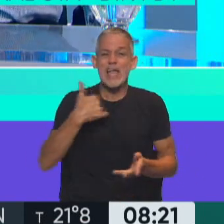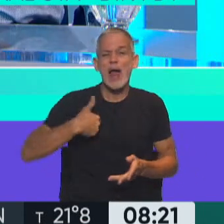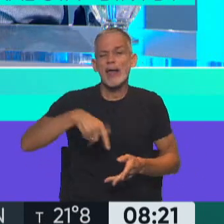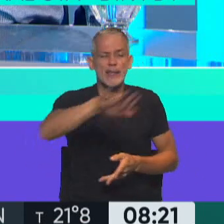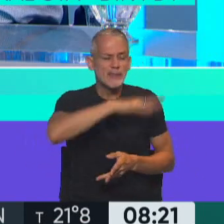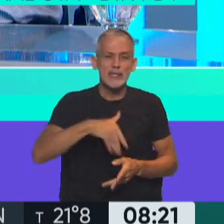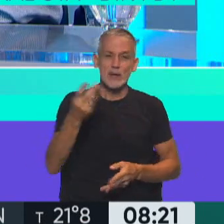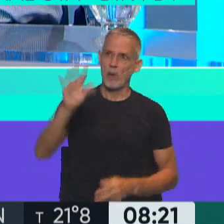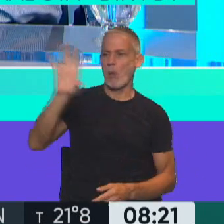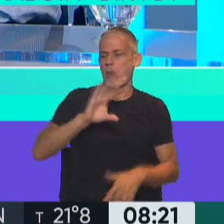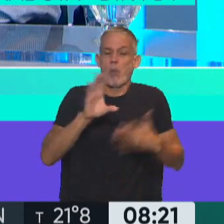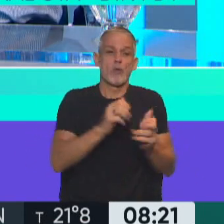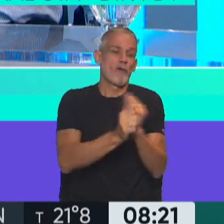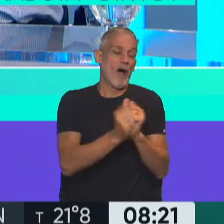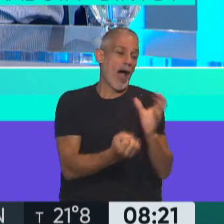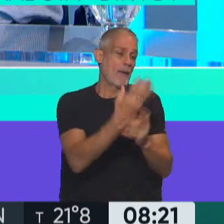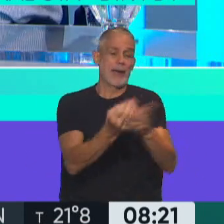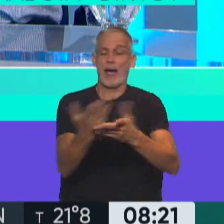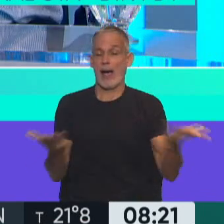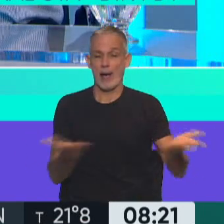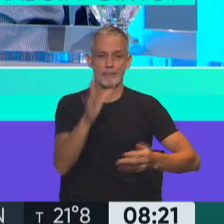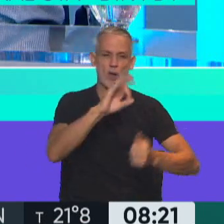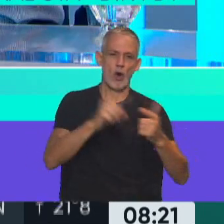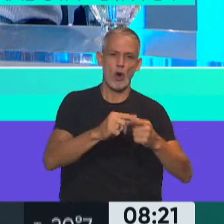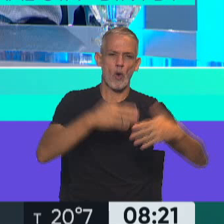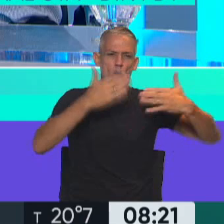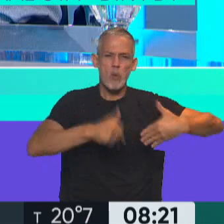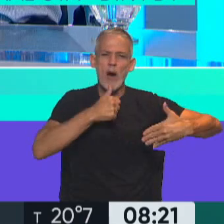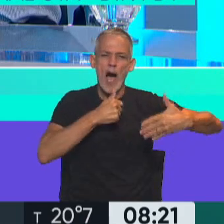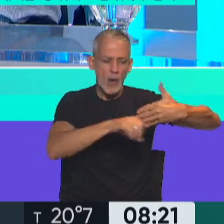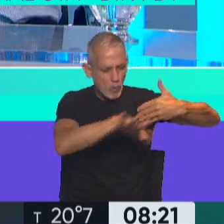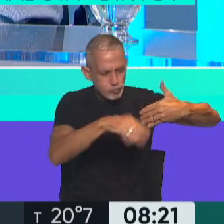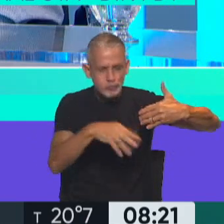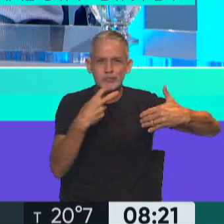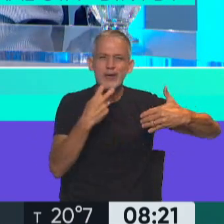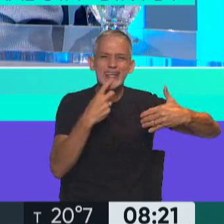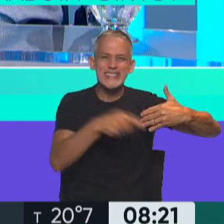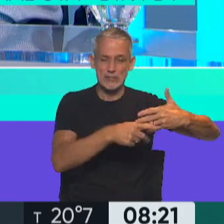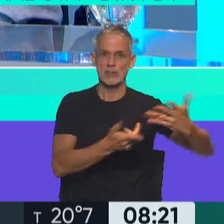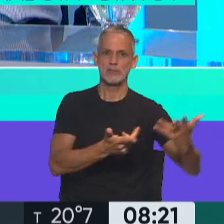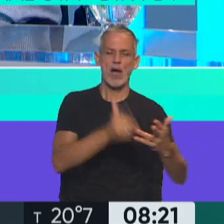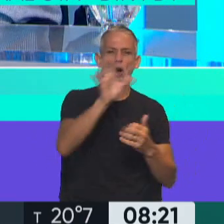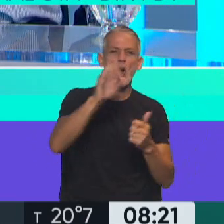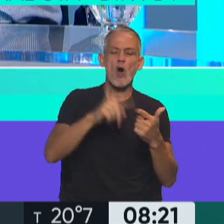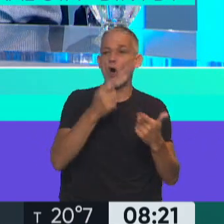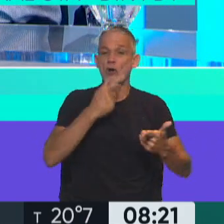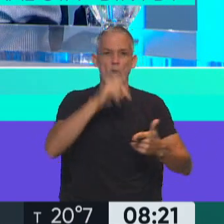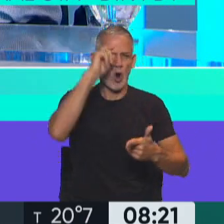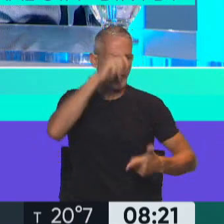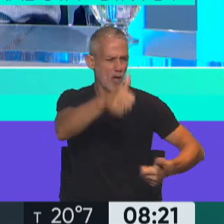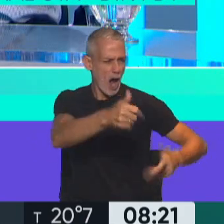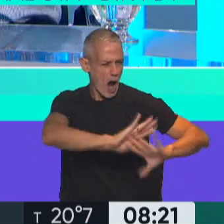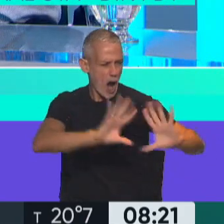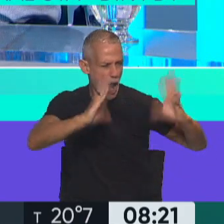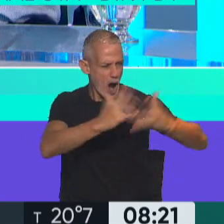funcionando, no sé, fábricas, represas, o hubiese quedado el mejor hospital del